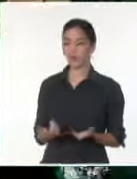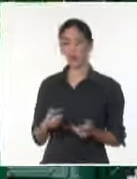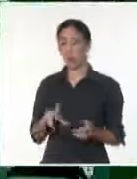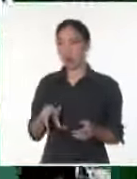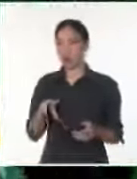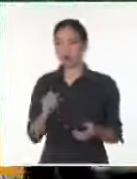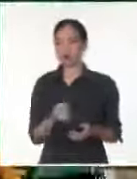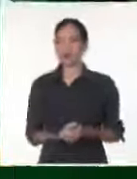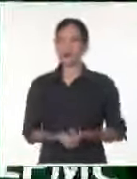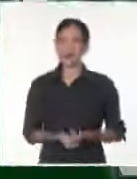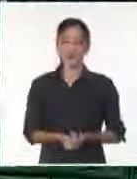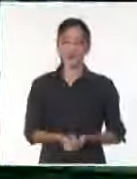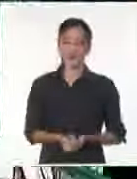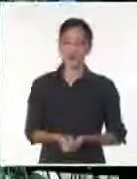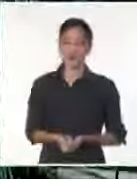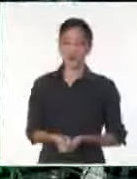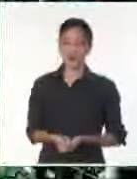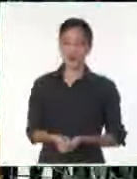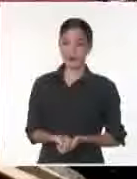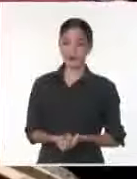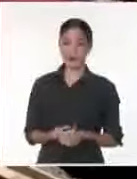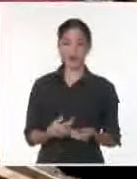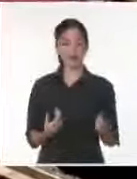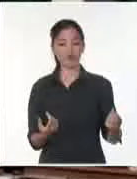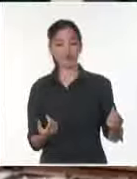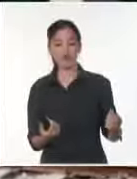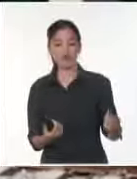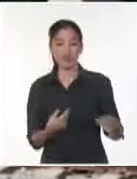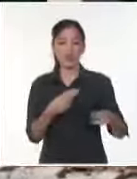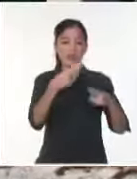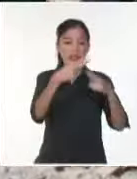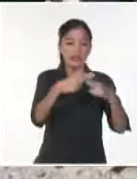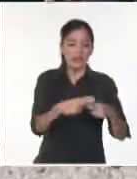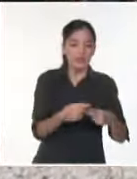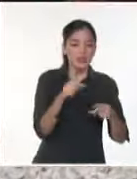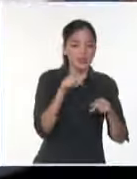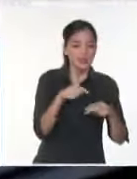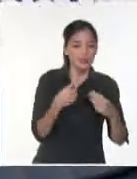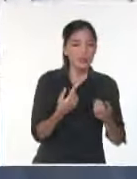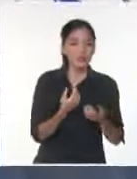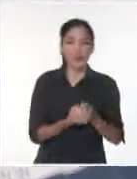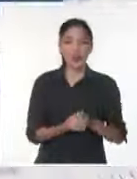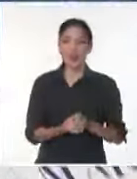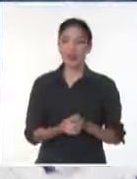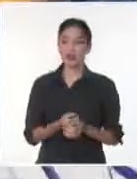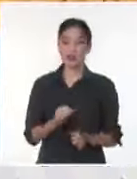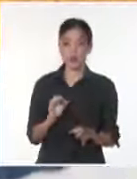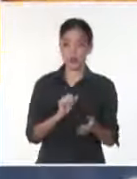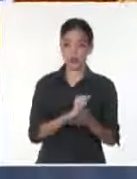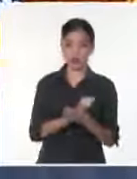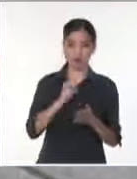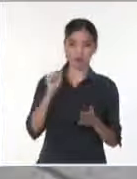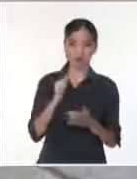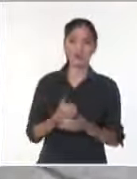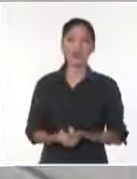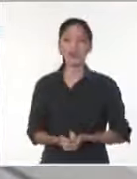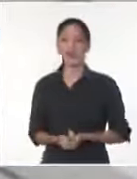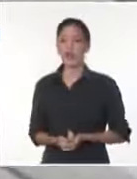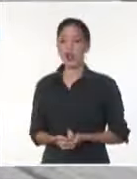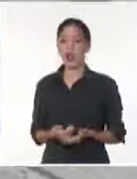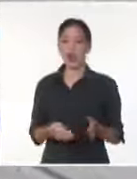reflejan que en los últimos meses Cuba reporta una tendencia al crecimiento en